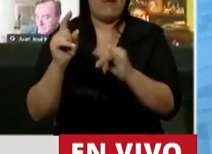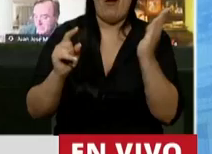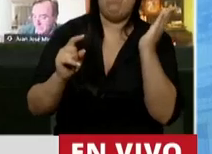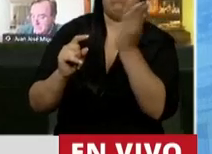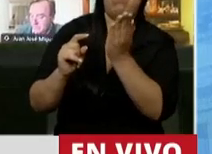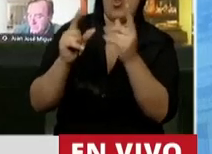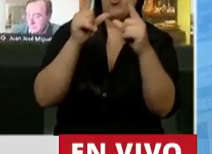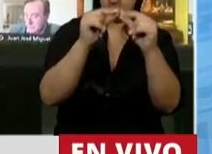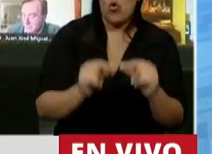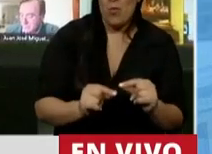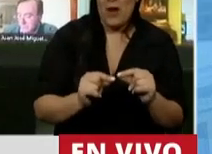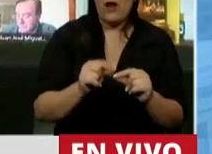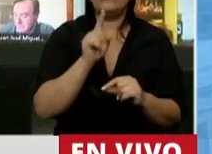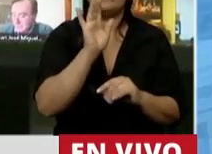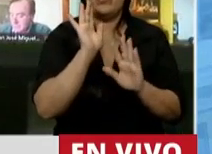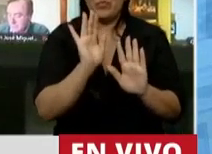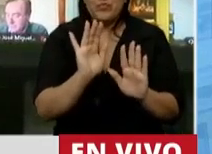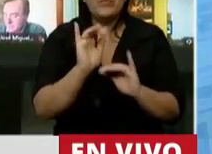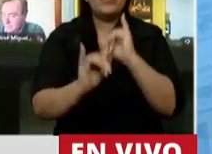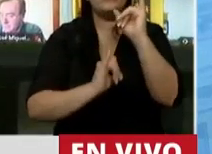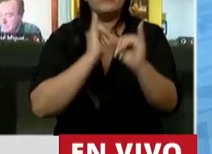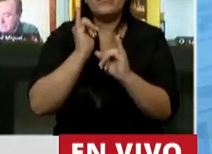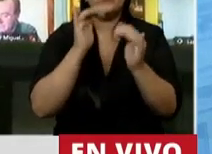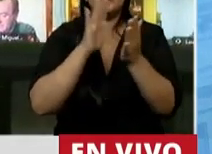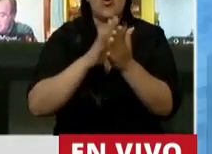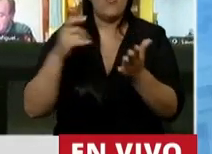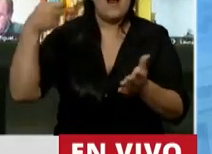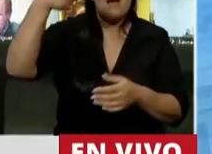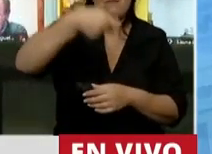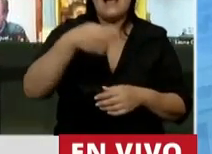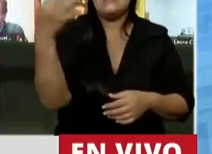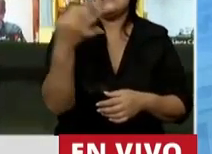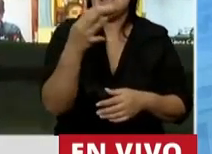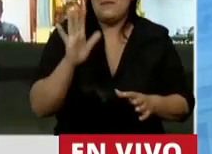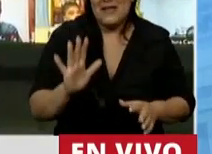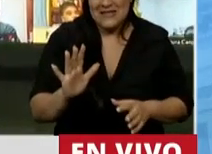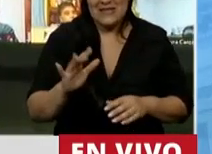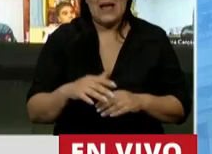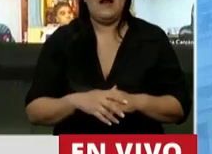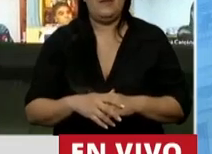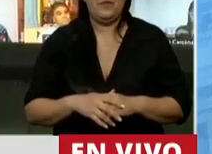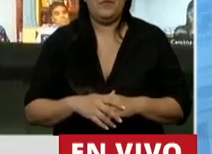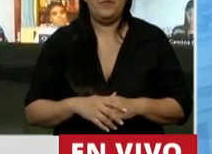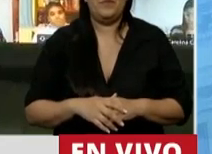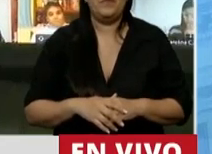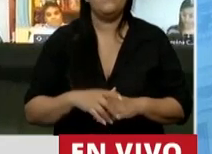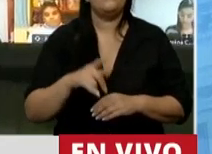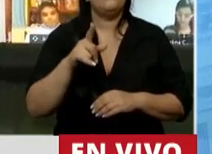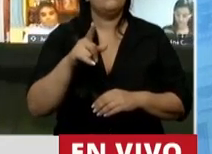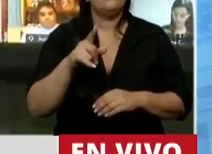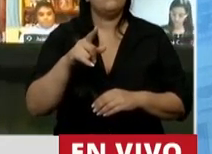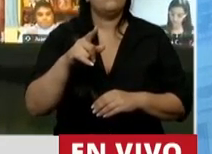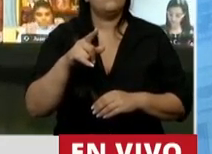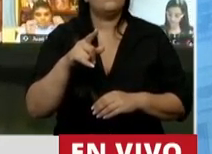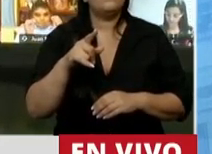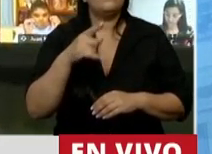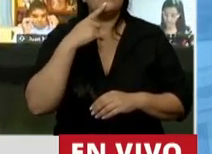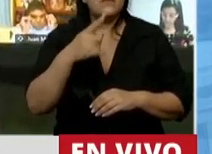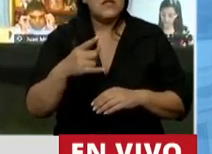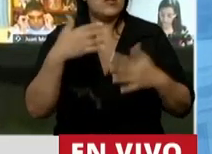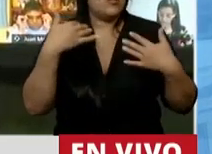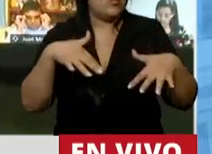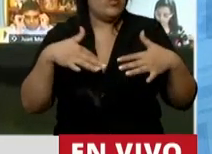datos. En la afectación aparentemente específica de esta contribución excepcional, no coparticipable, hay más de discrecional y de